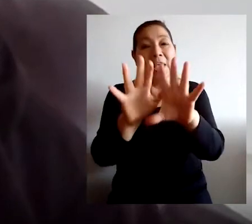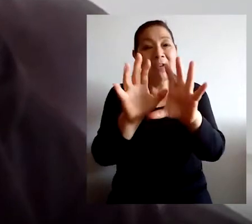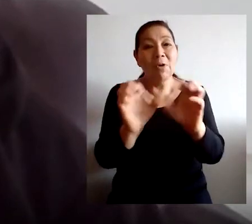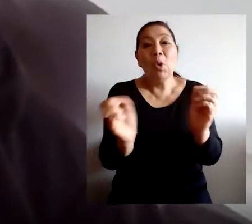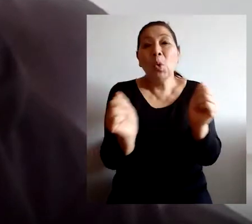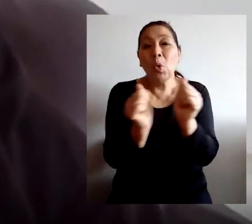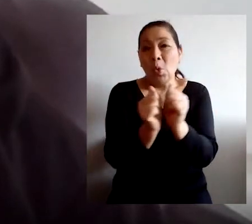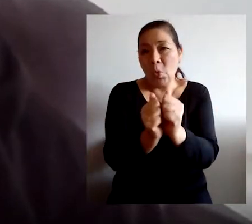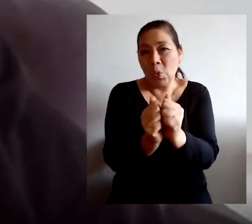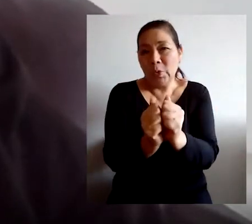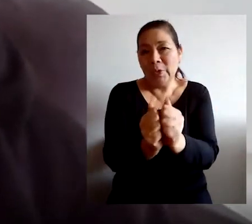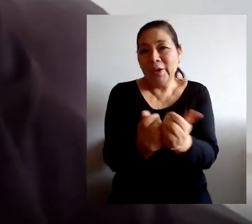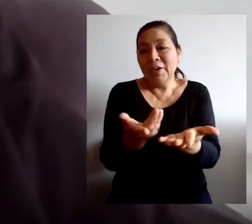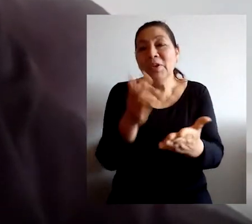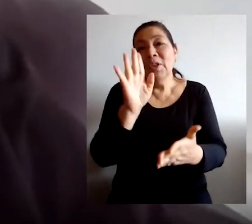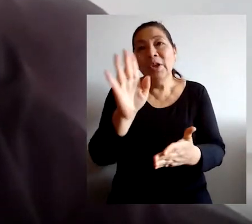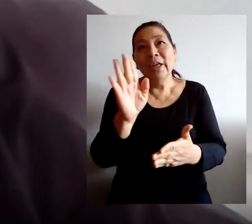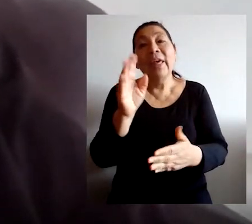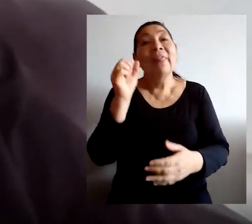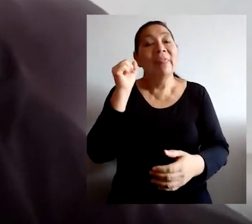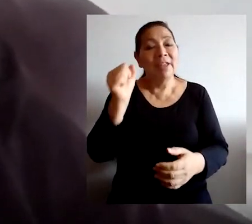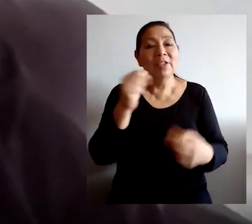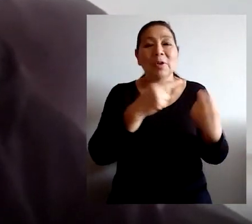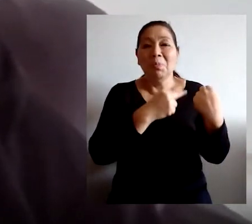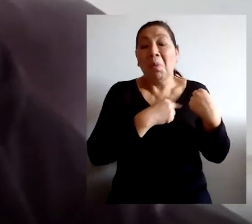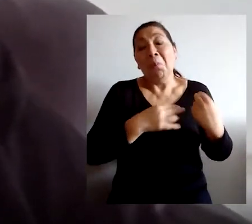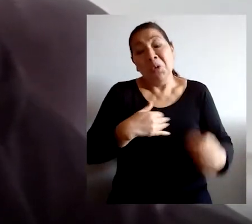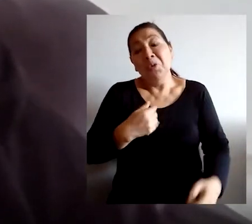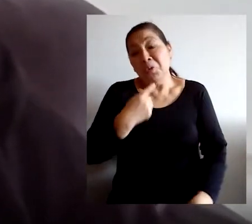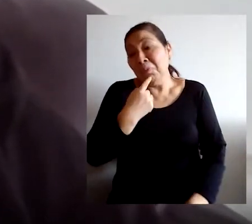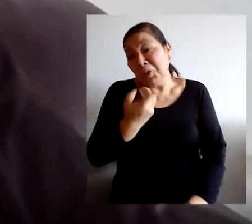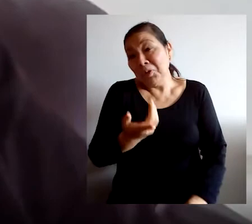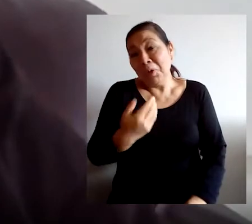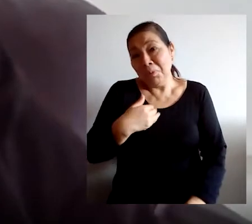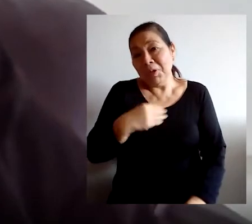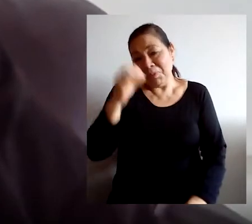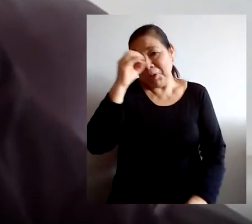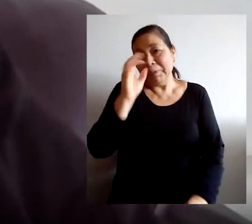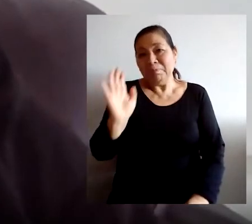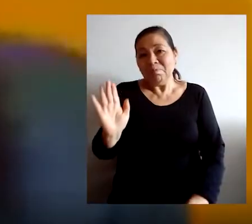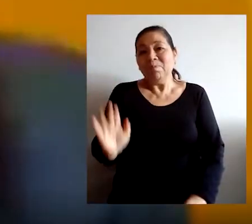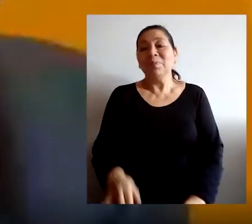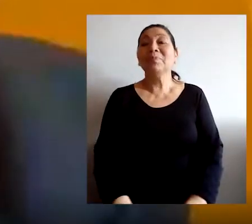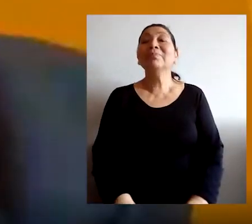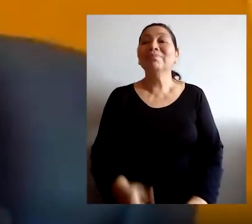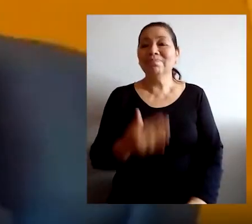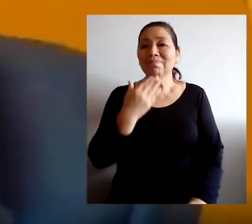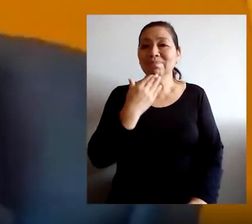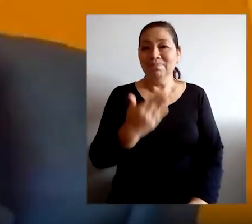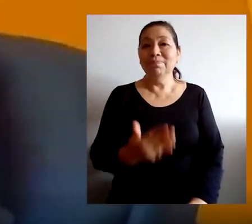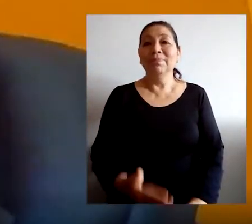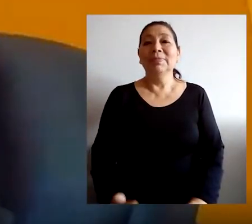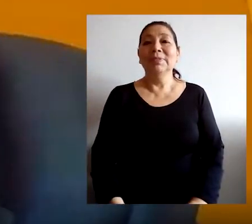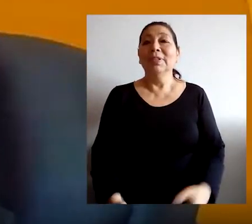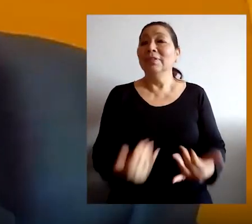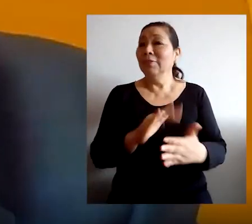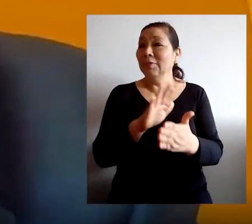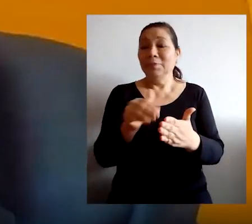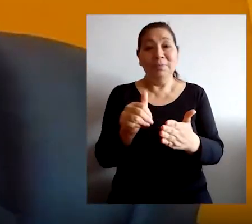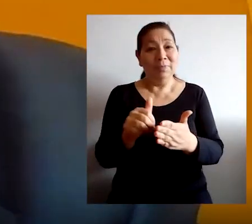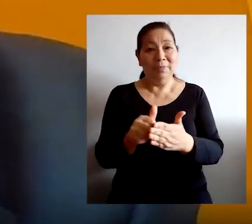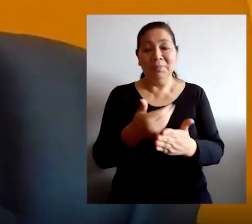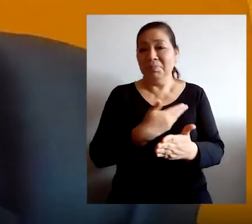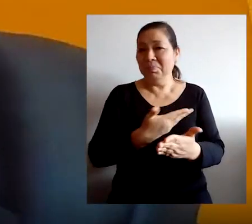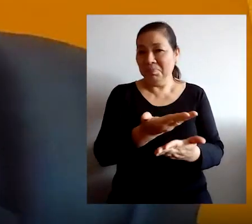evaluación conjunta de los hechos y el derecho. Eso es lo que puedo decir, señor magistrado. Bueno, gracias, señores abogados. Eso es todo,